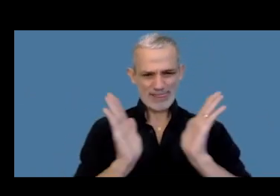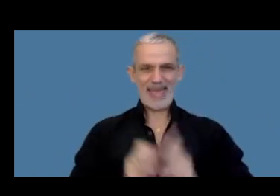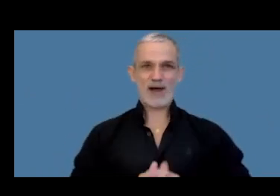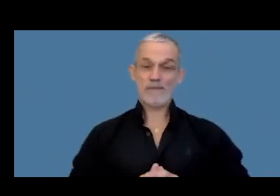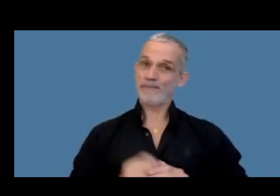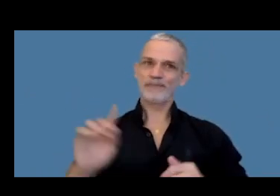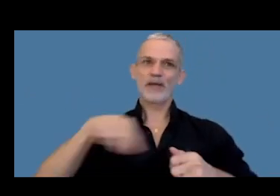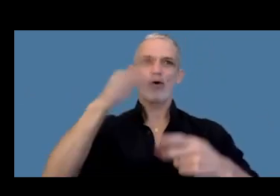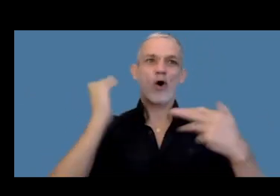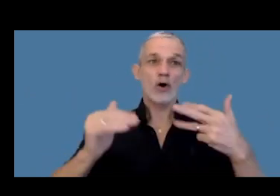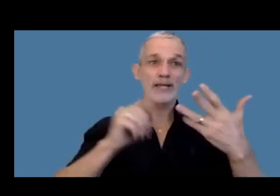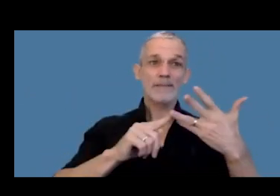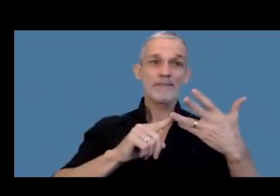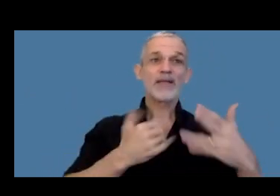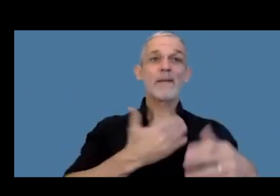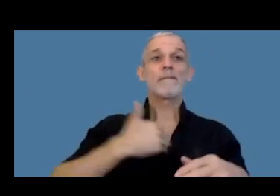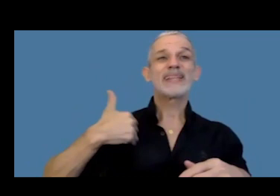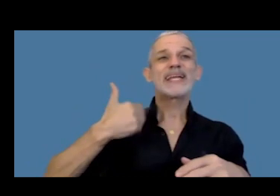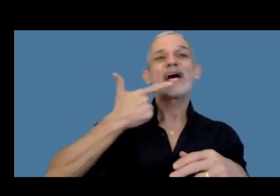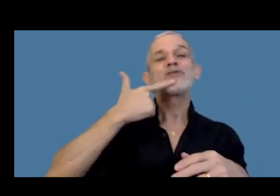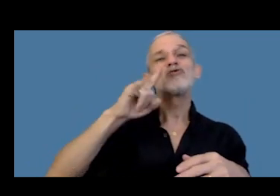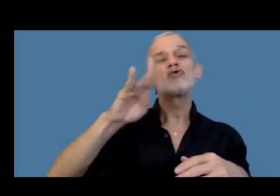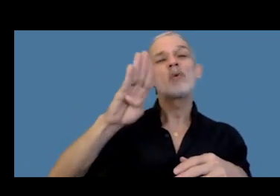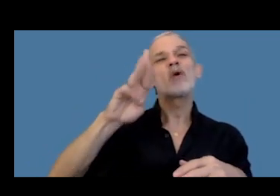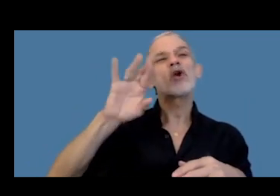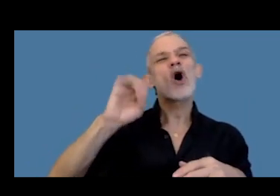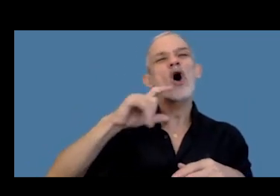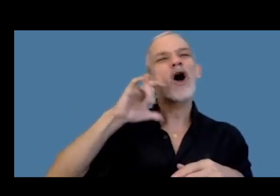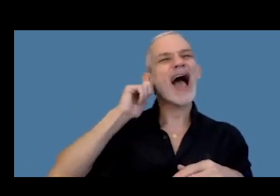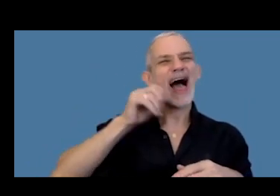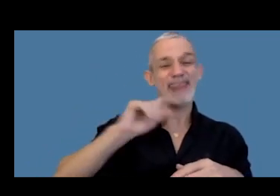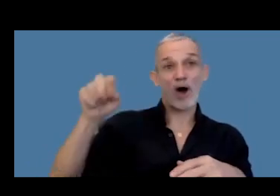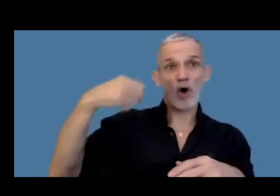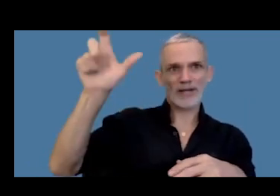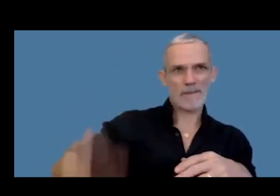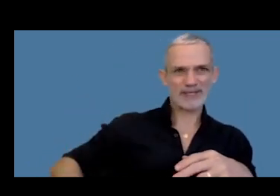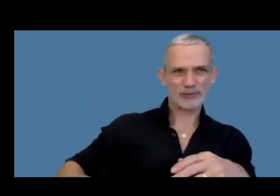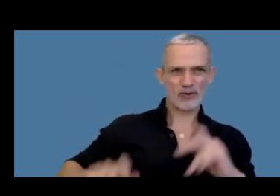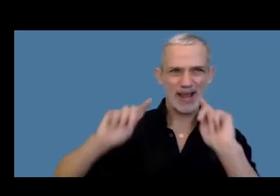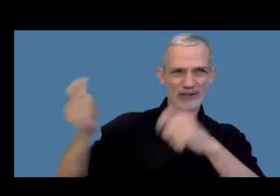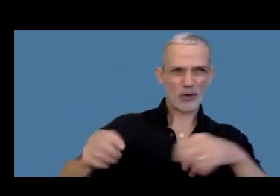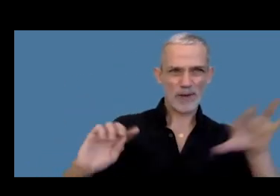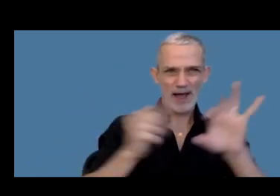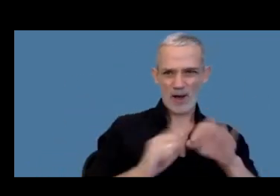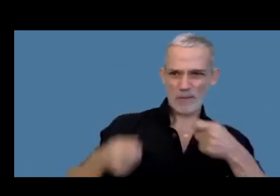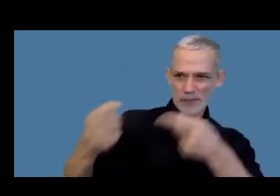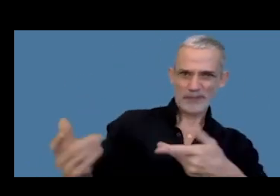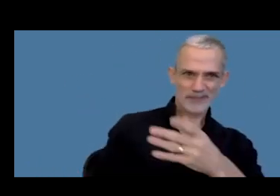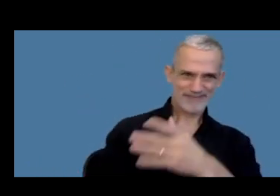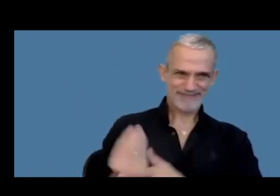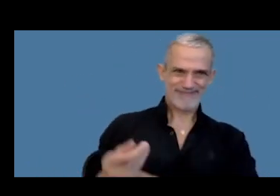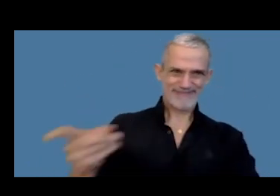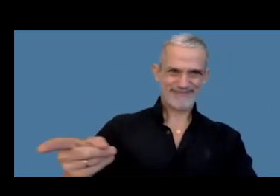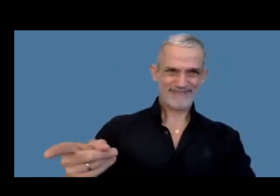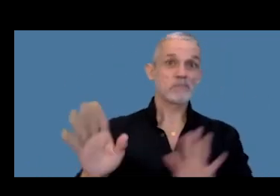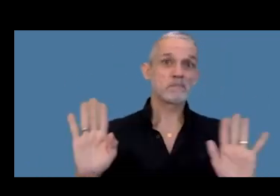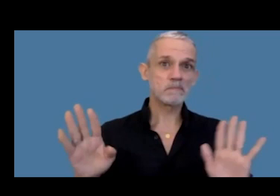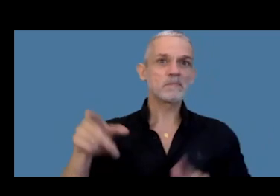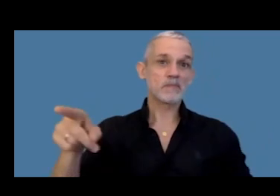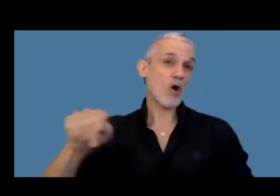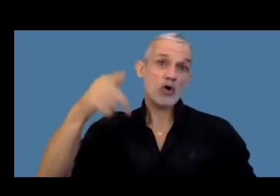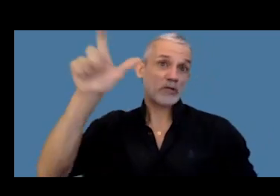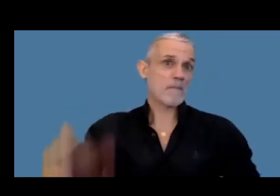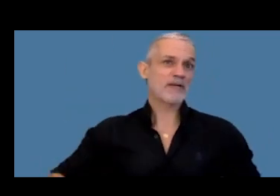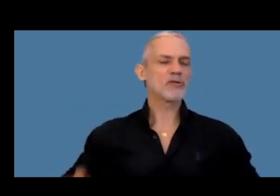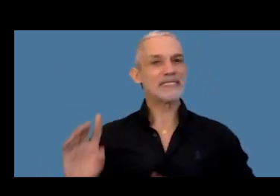maternidad subrogada o gestación por otro. ¿Sí? Que es, digamos, el tema, si se quiere, más